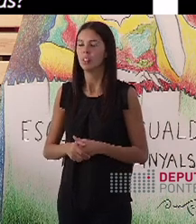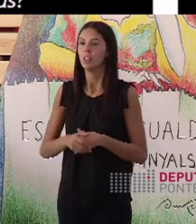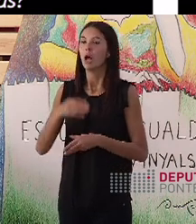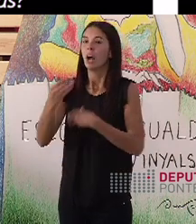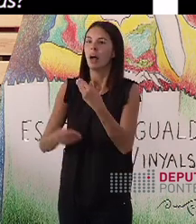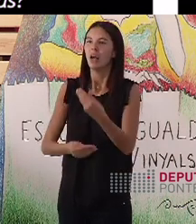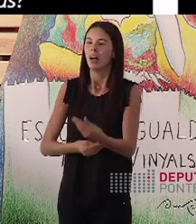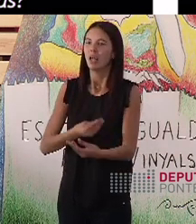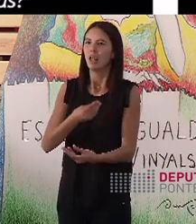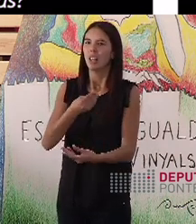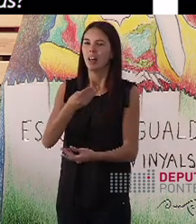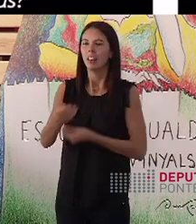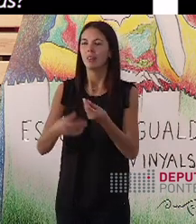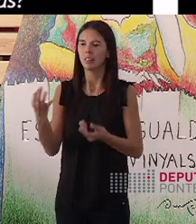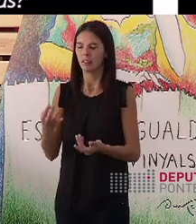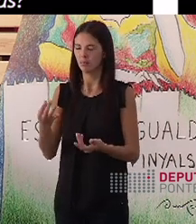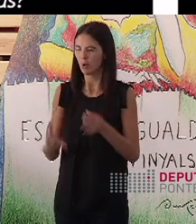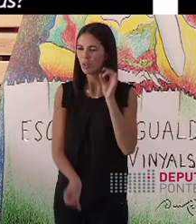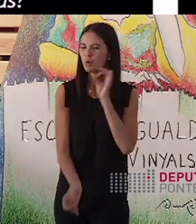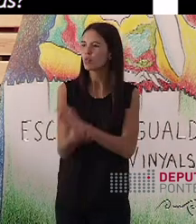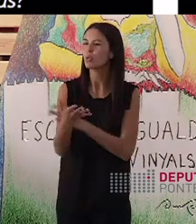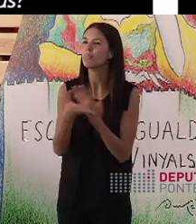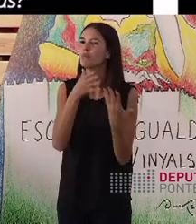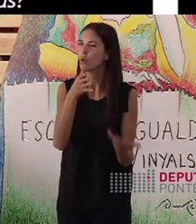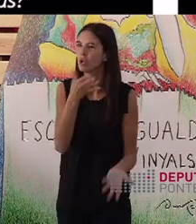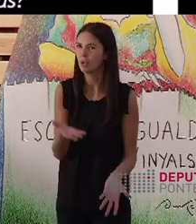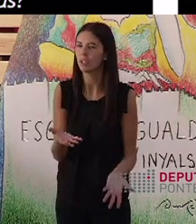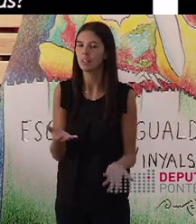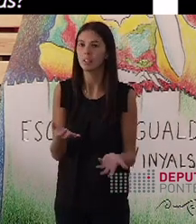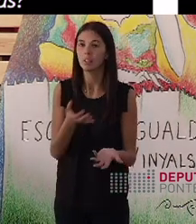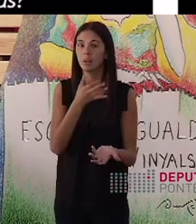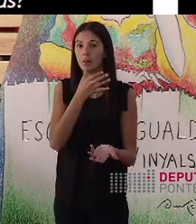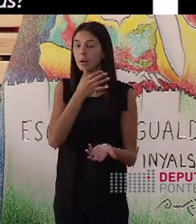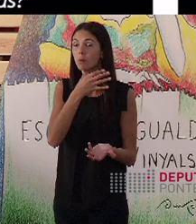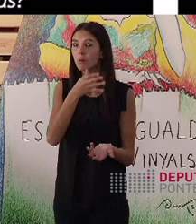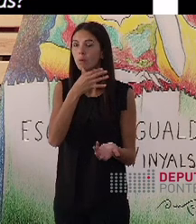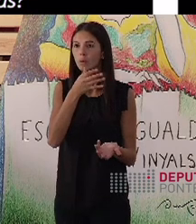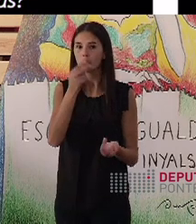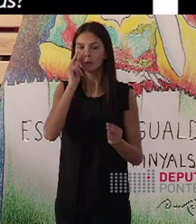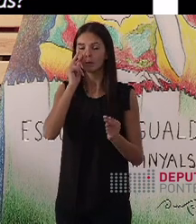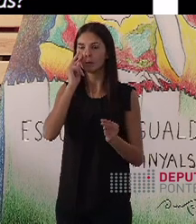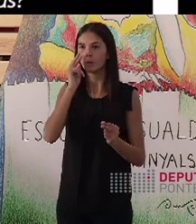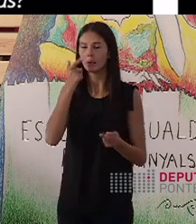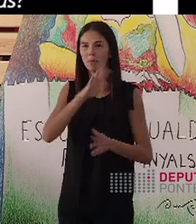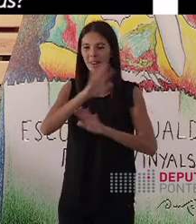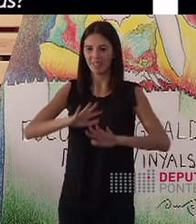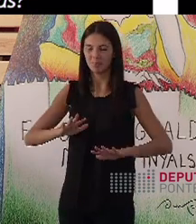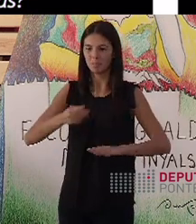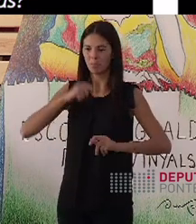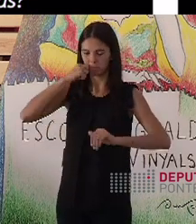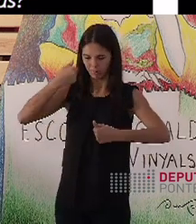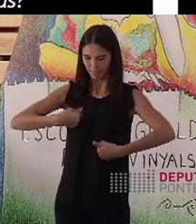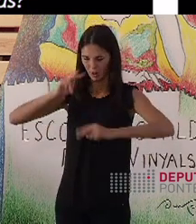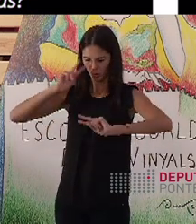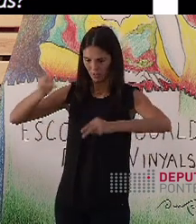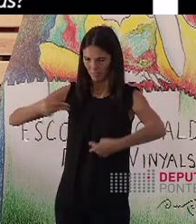é o que fai posible que isto se dé lugar? fai no posible porque a que non se considera suxeito de dereitos. Se lle